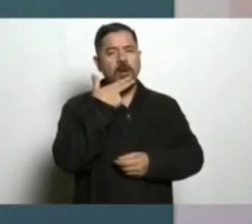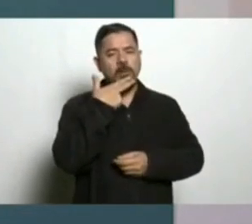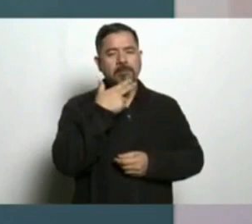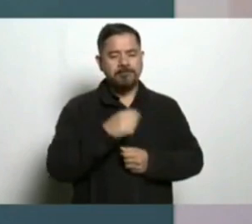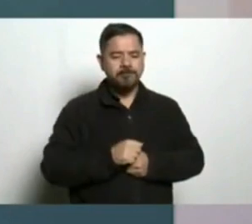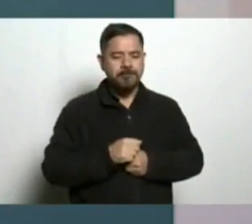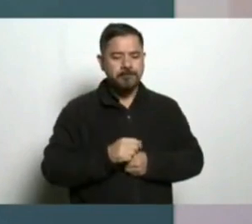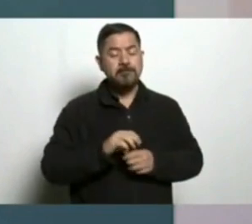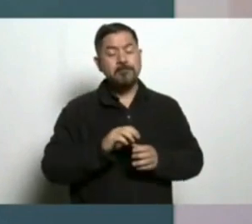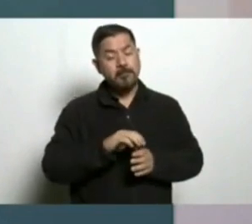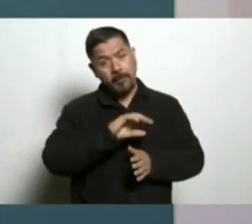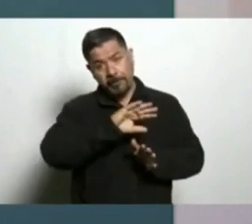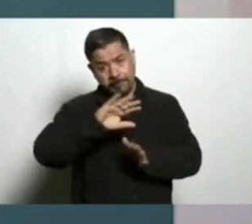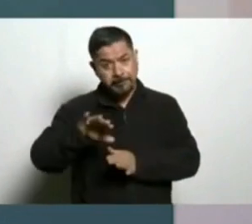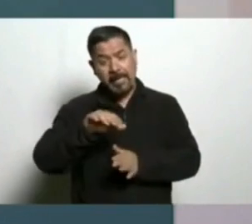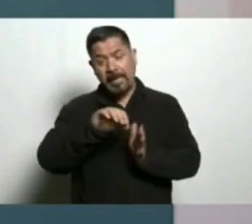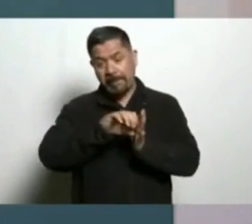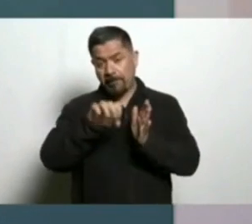Juárez